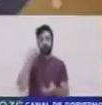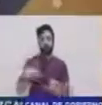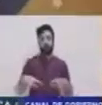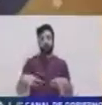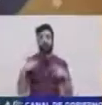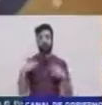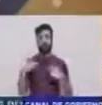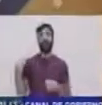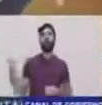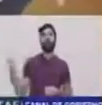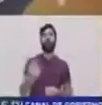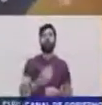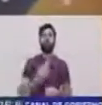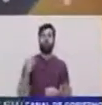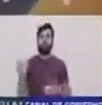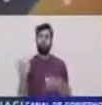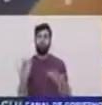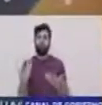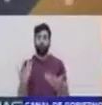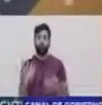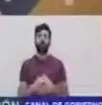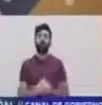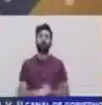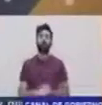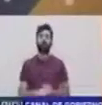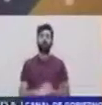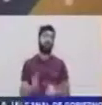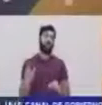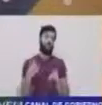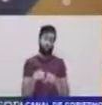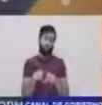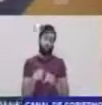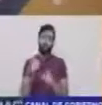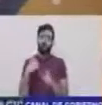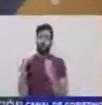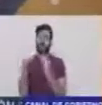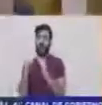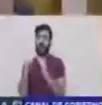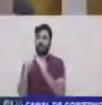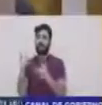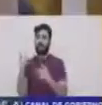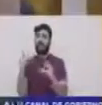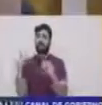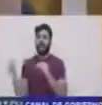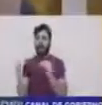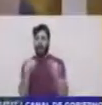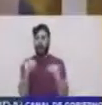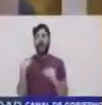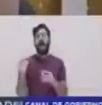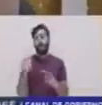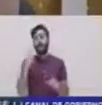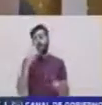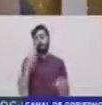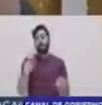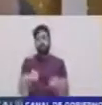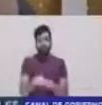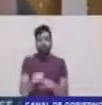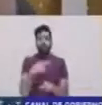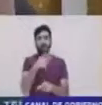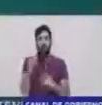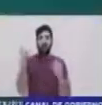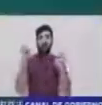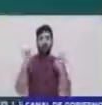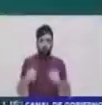vida, cuando el simple hecho de que estemos hablando con algún familiar en nuestra casa, ¿verdad?, ya estamos aplicando este tema. Exacto, y desde allí es